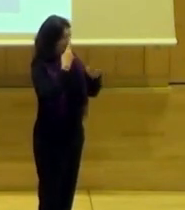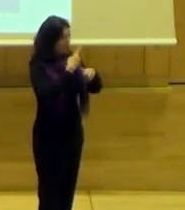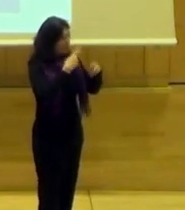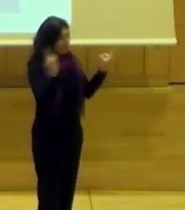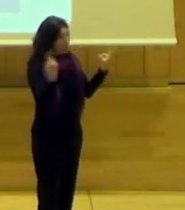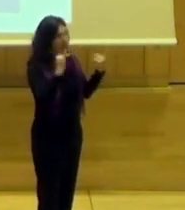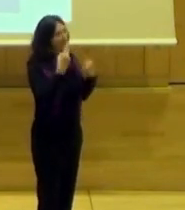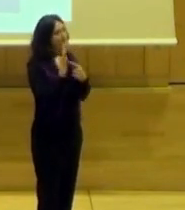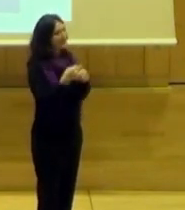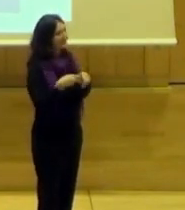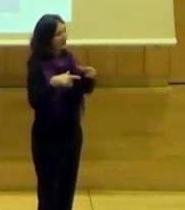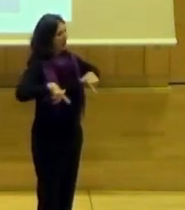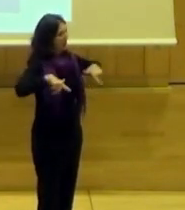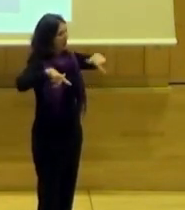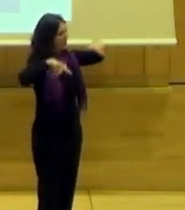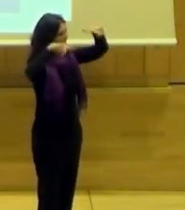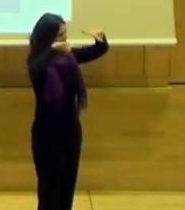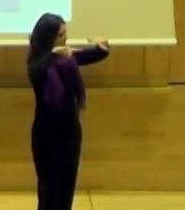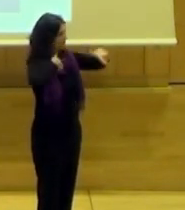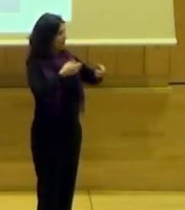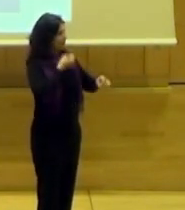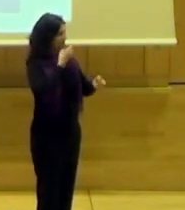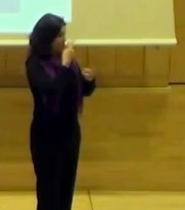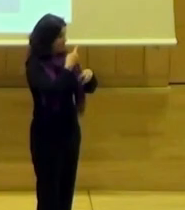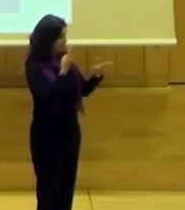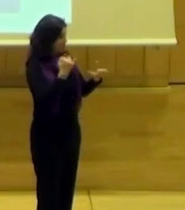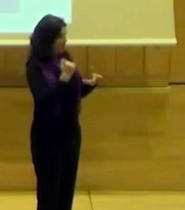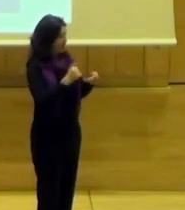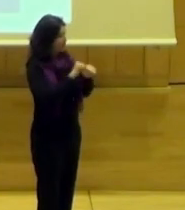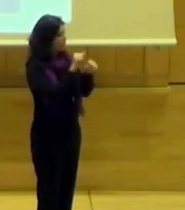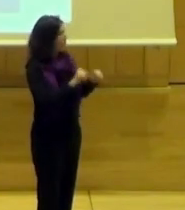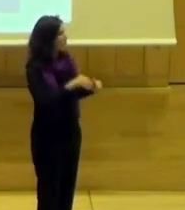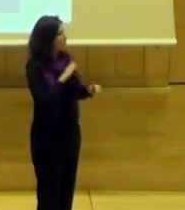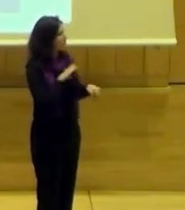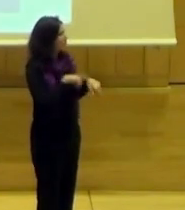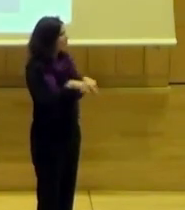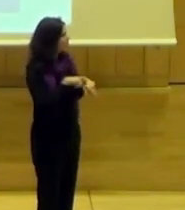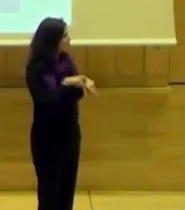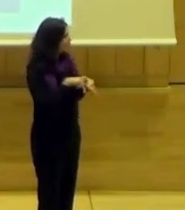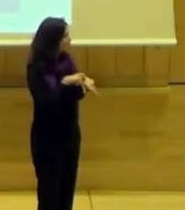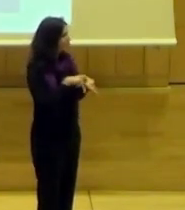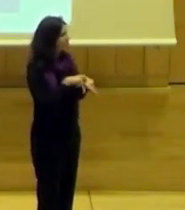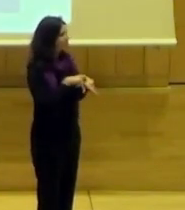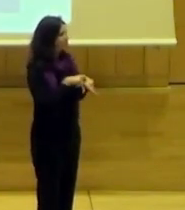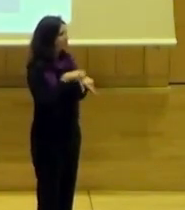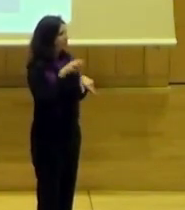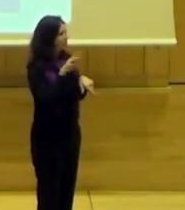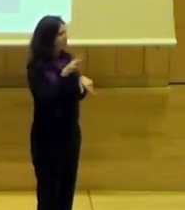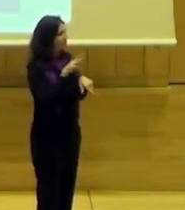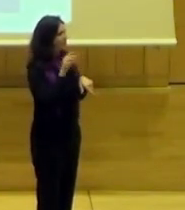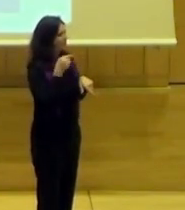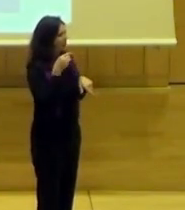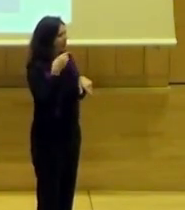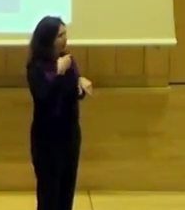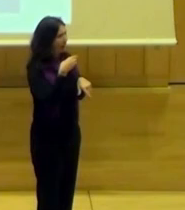pública hay 20 capas de información pública que tienen desde los formatos típicos DWG,